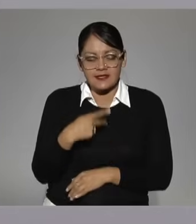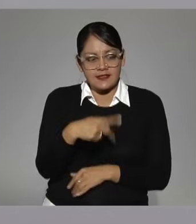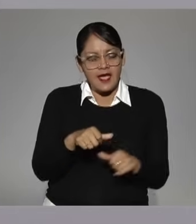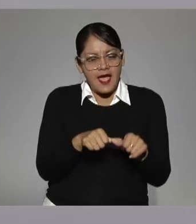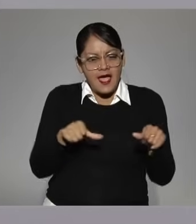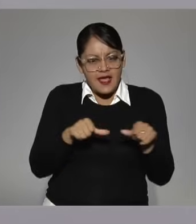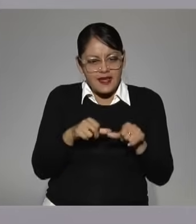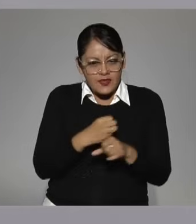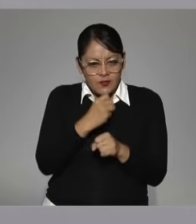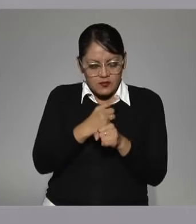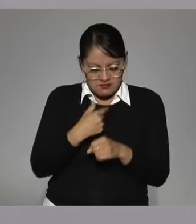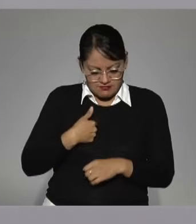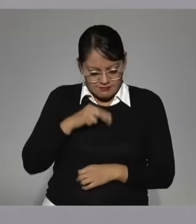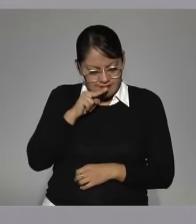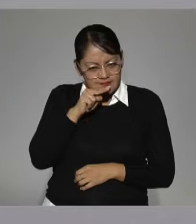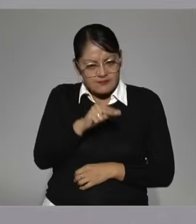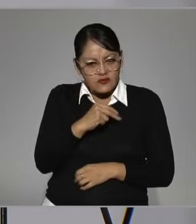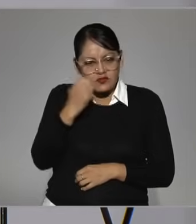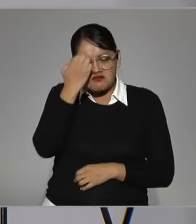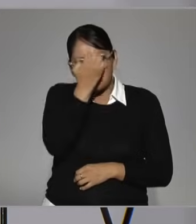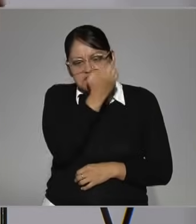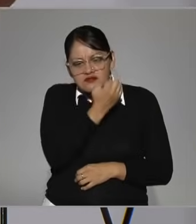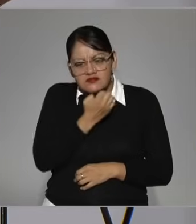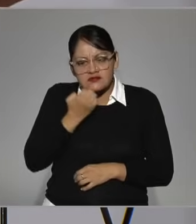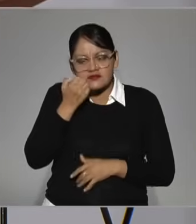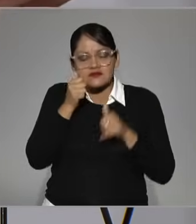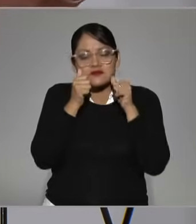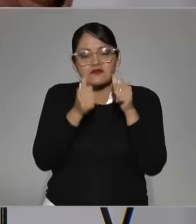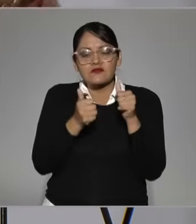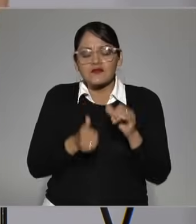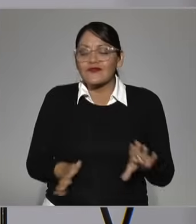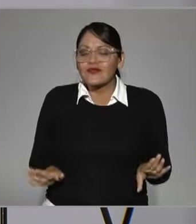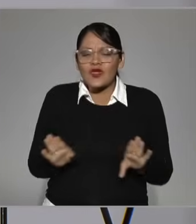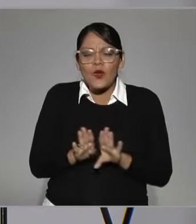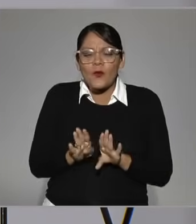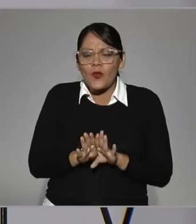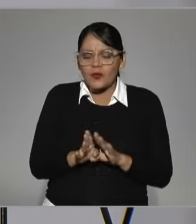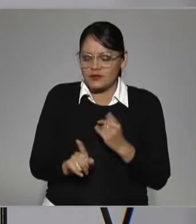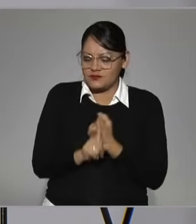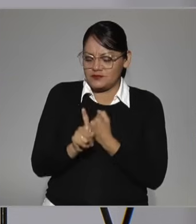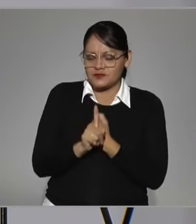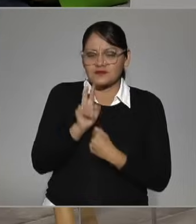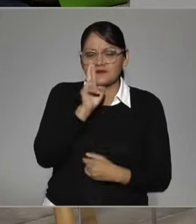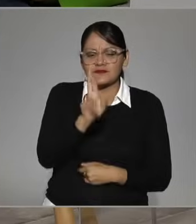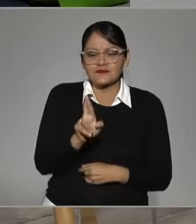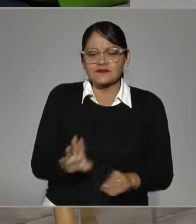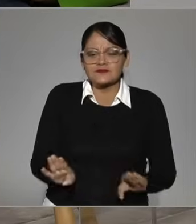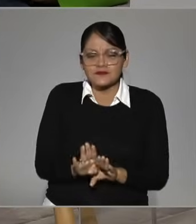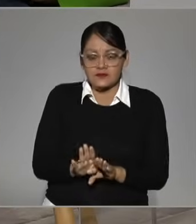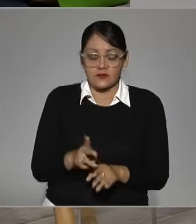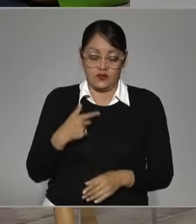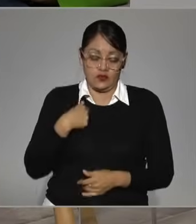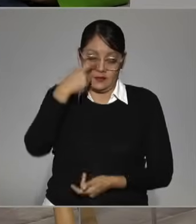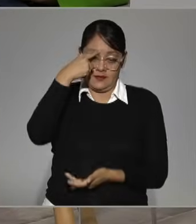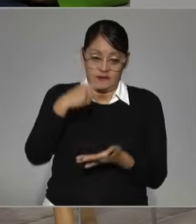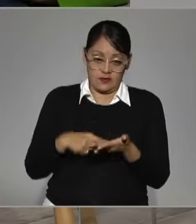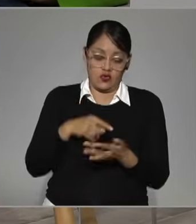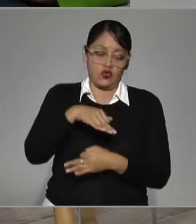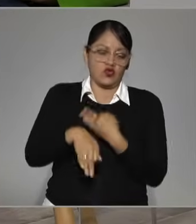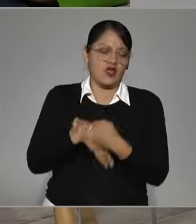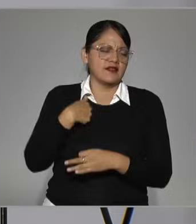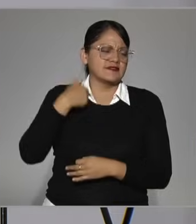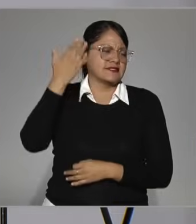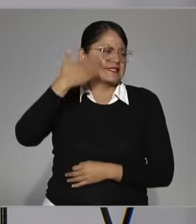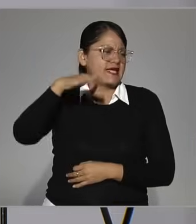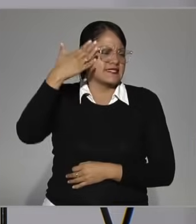que estoy viendo, la estoy observando, la estoy mirando. ¿Cómo lo resolvemos? Porque si creemos que todos lo sabemos,